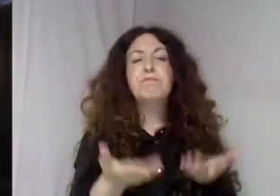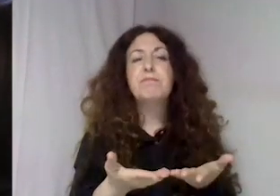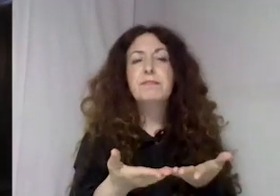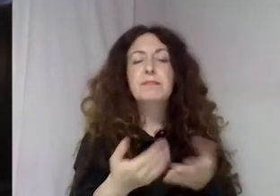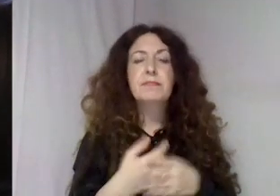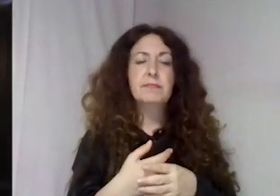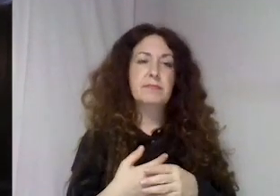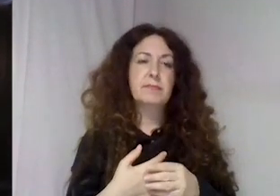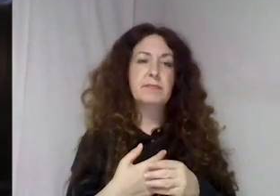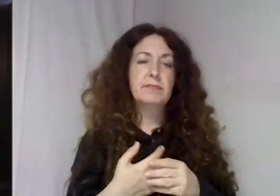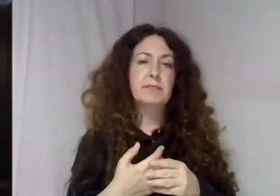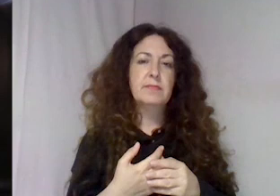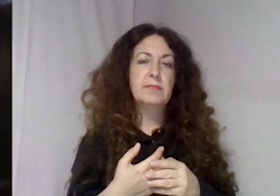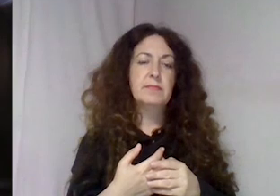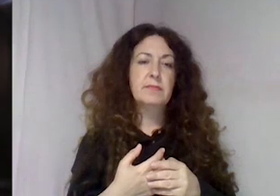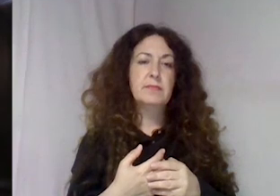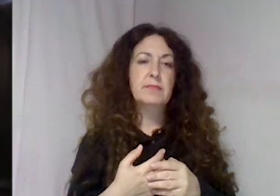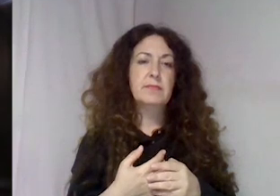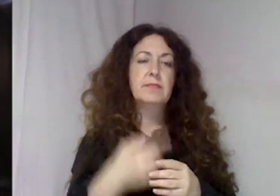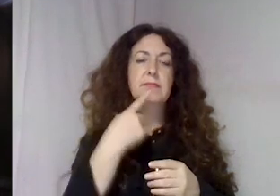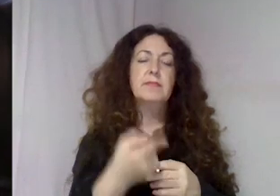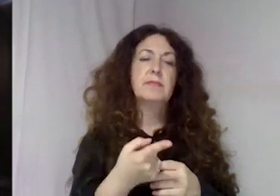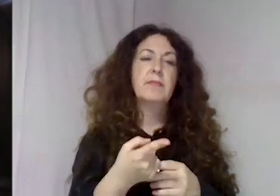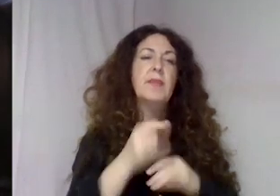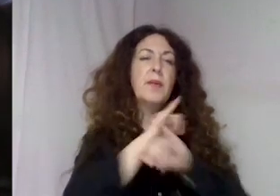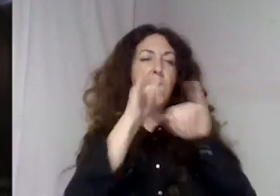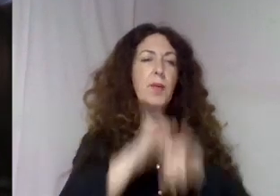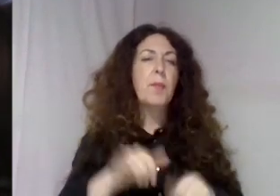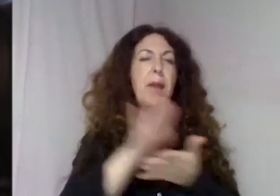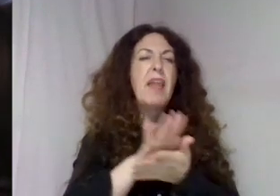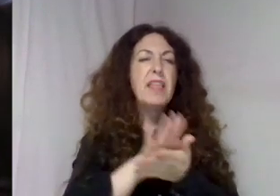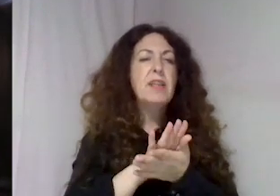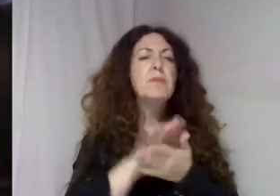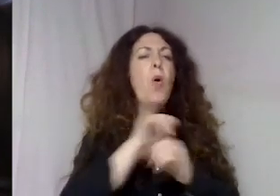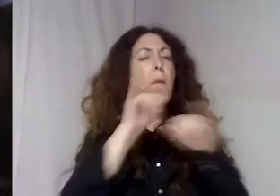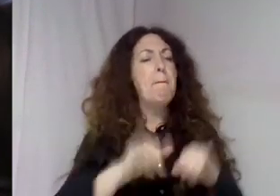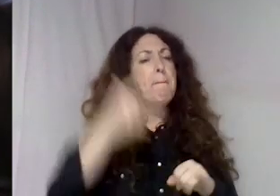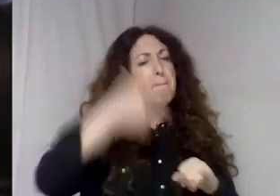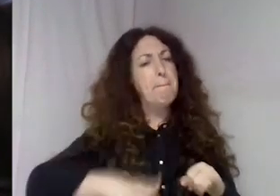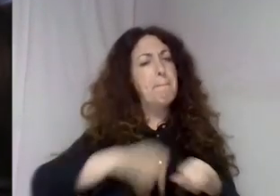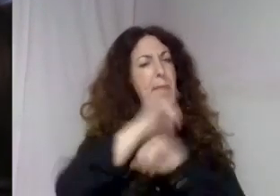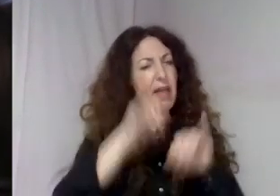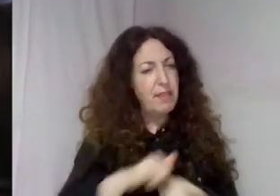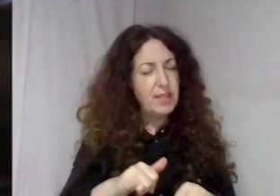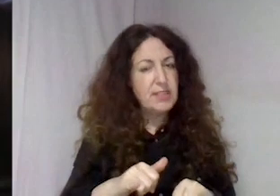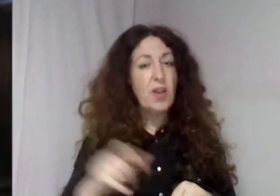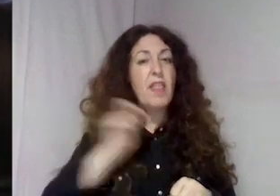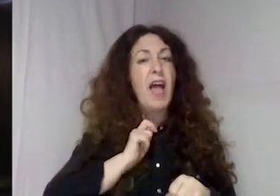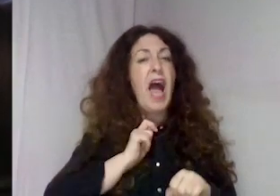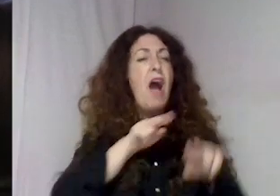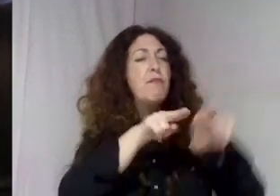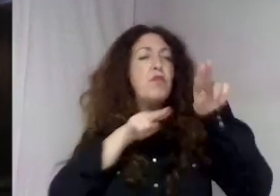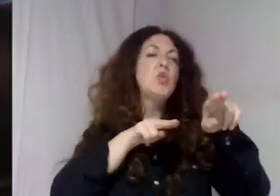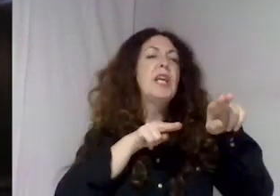no son inconjugables. Pero vayamos al fondo de la cuestión. ¿Qué hace no ser asesino? O